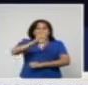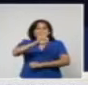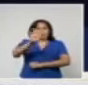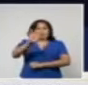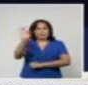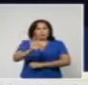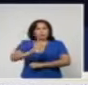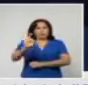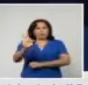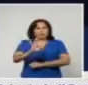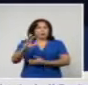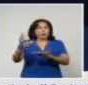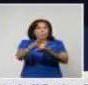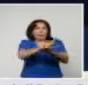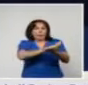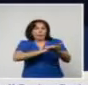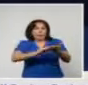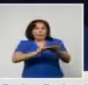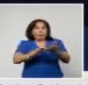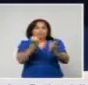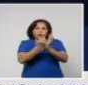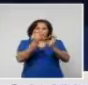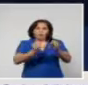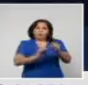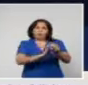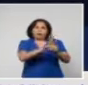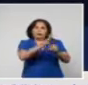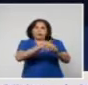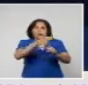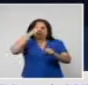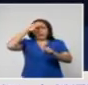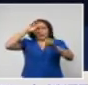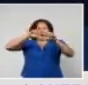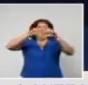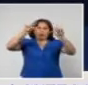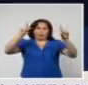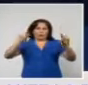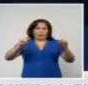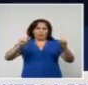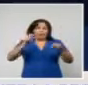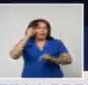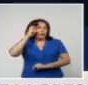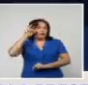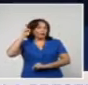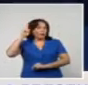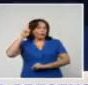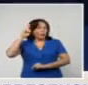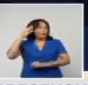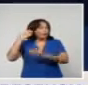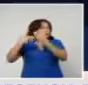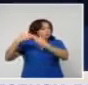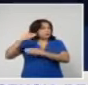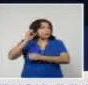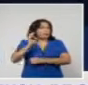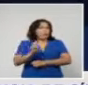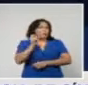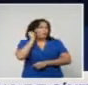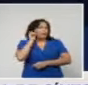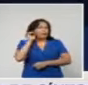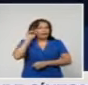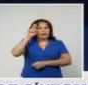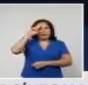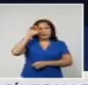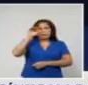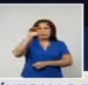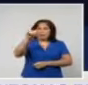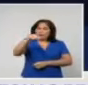88% de todos los casos diagnosticados en nuestro país. Recuerdan que habíamos tenido una paciente ingresada de aquí